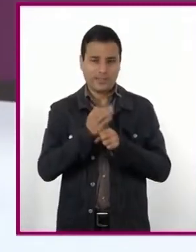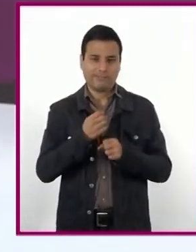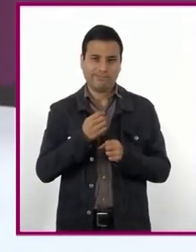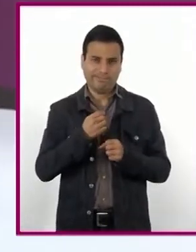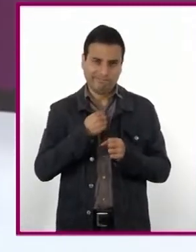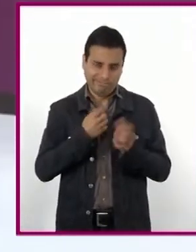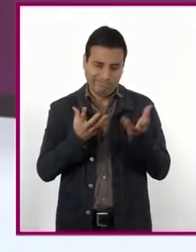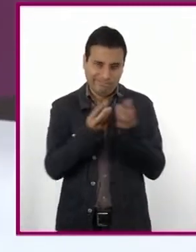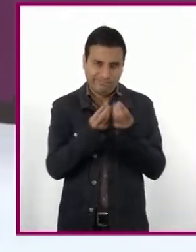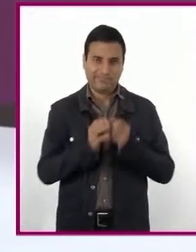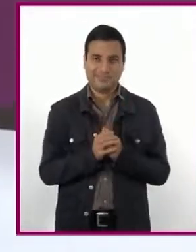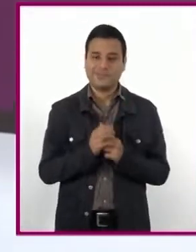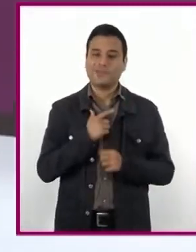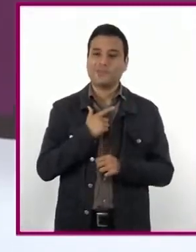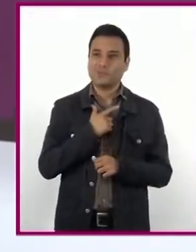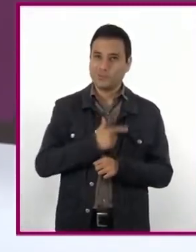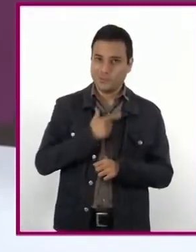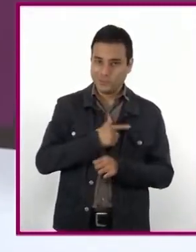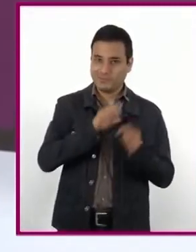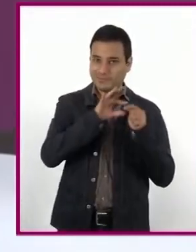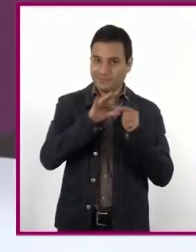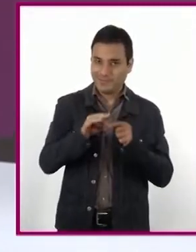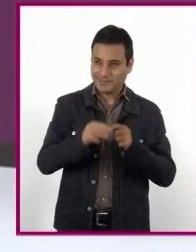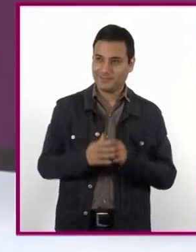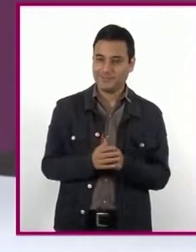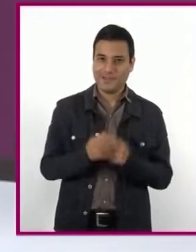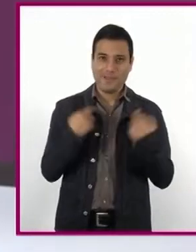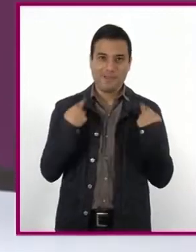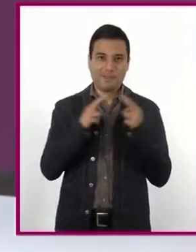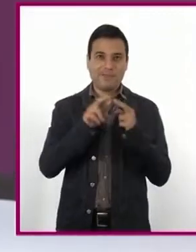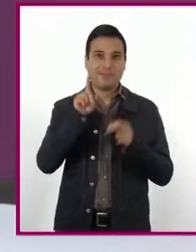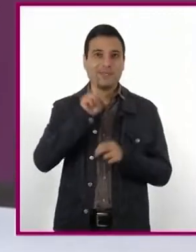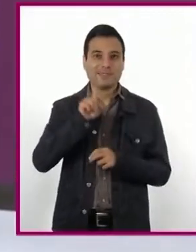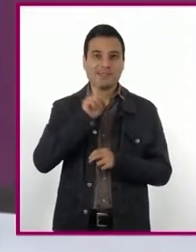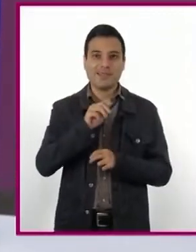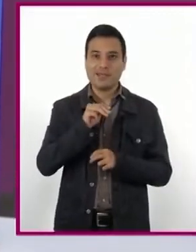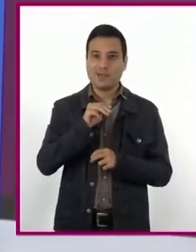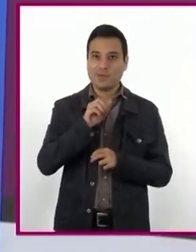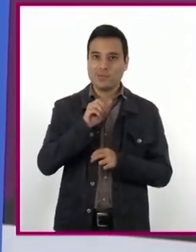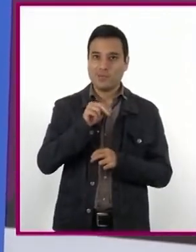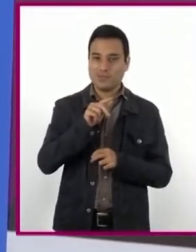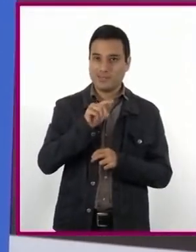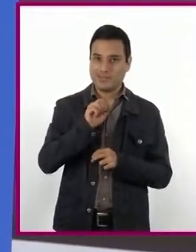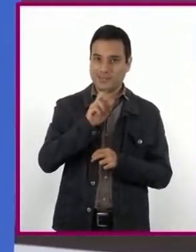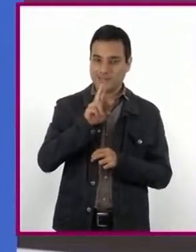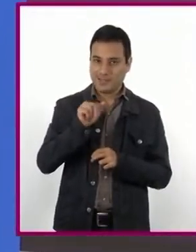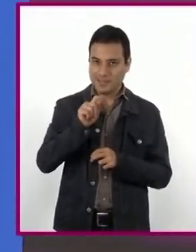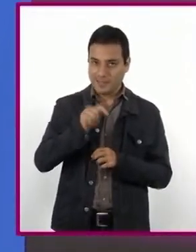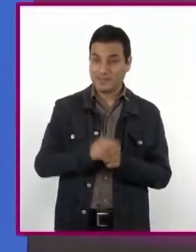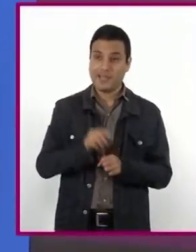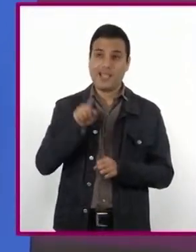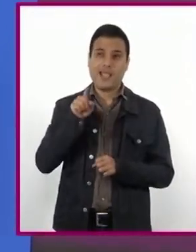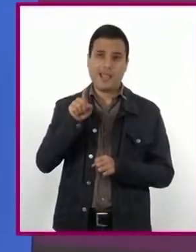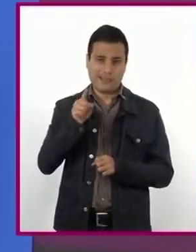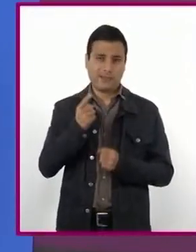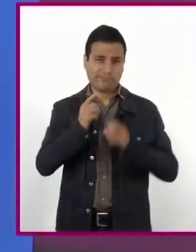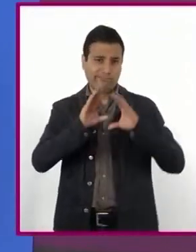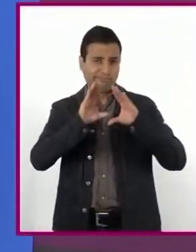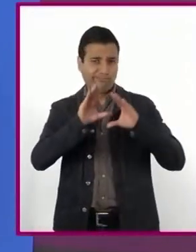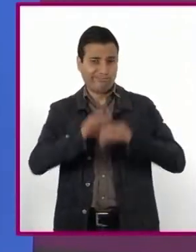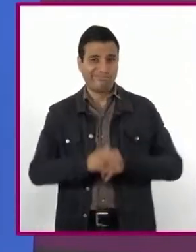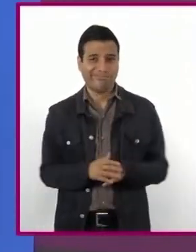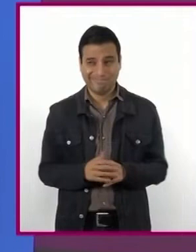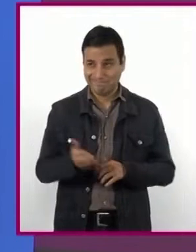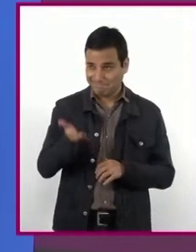este contenido. Me da gusto también presentarles a la profesora Montserrat Pérez Velázquez, quien estará a cargo de dirigir nuestra